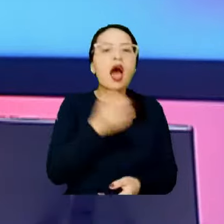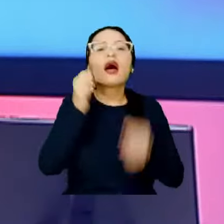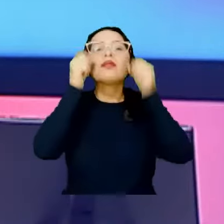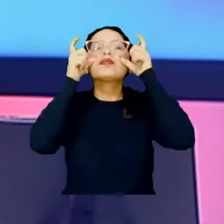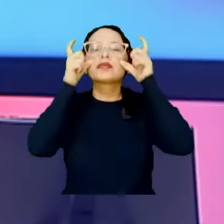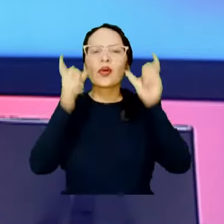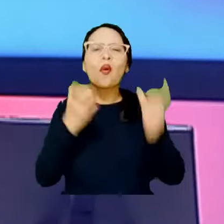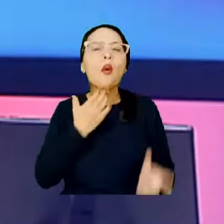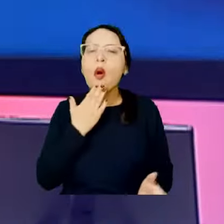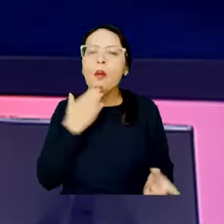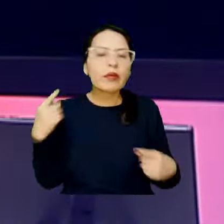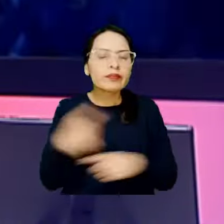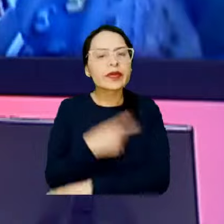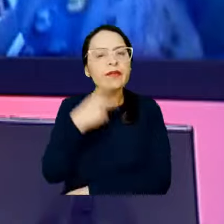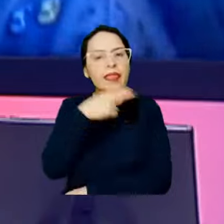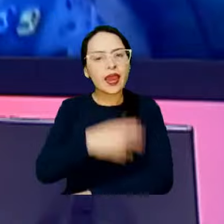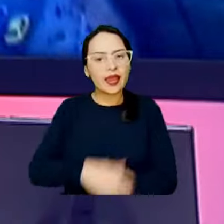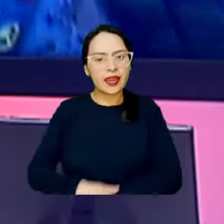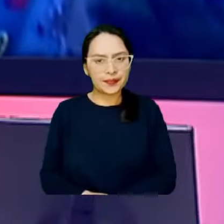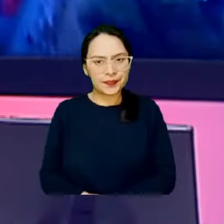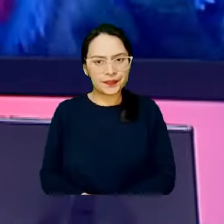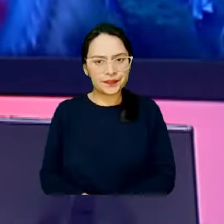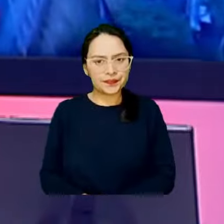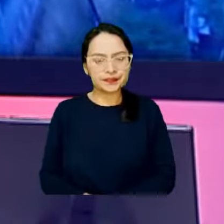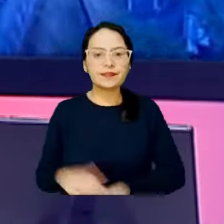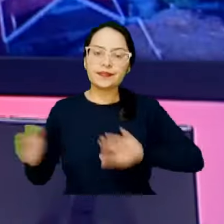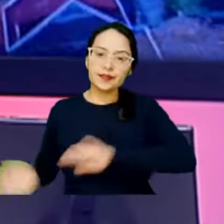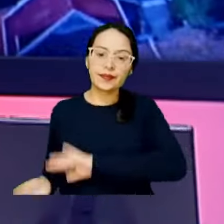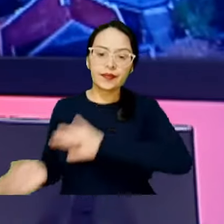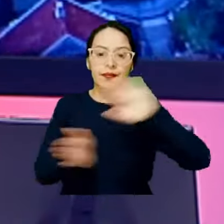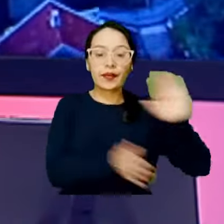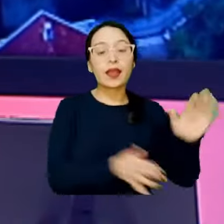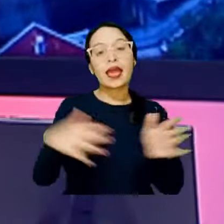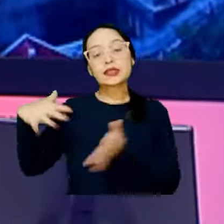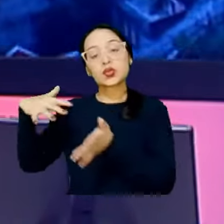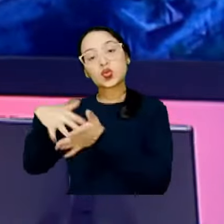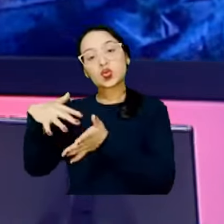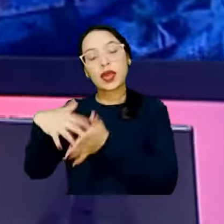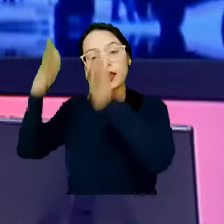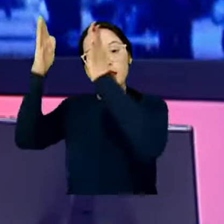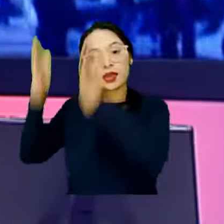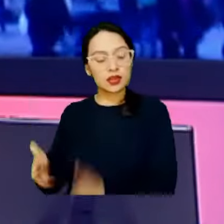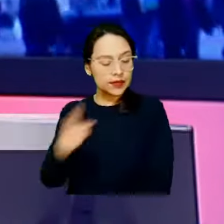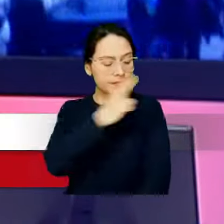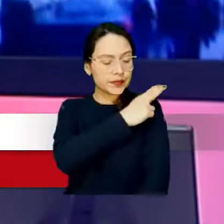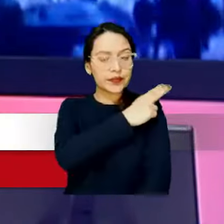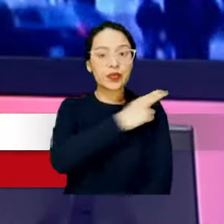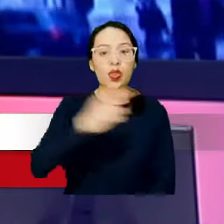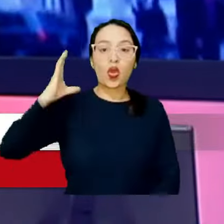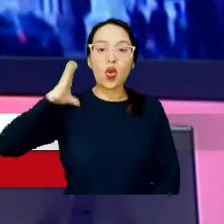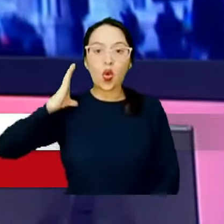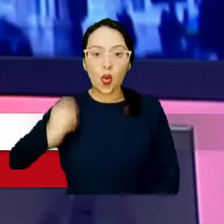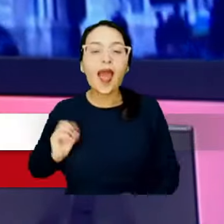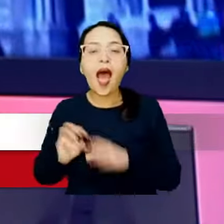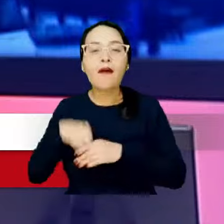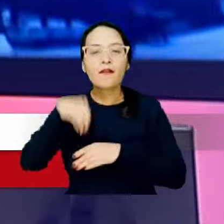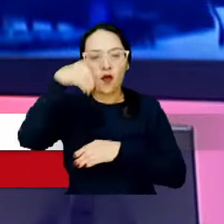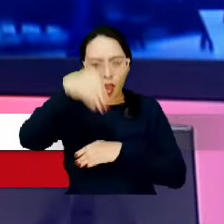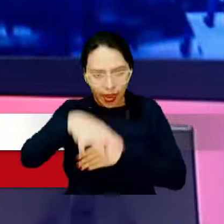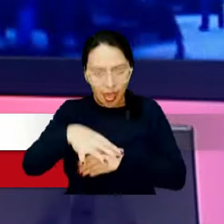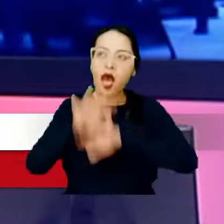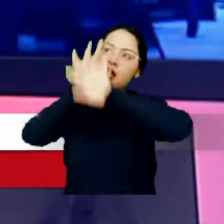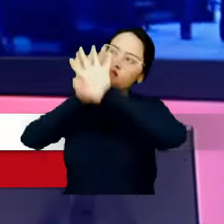En otro tema, estudiantes de la Universidad de Cuenca realizaron un plantón en los exteriores del establecimiento ante el incremento del